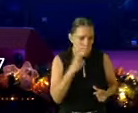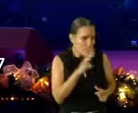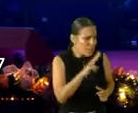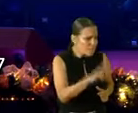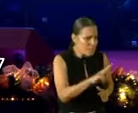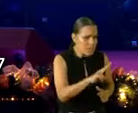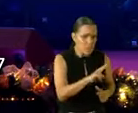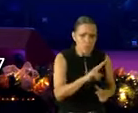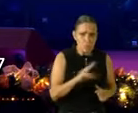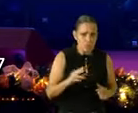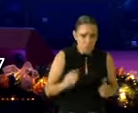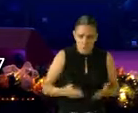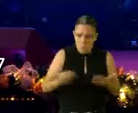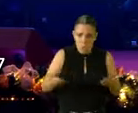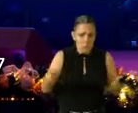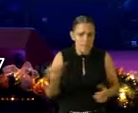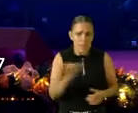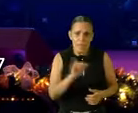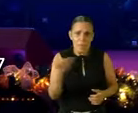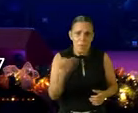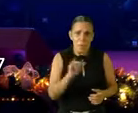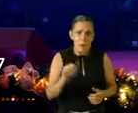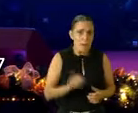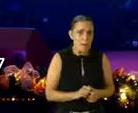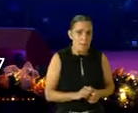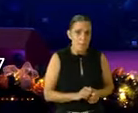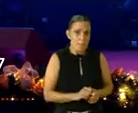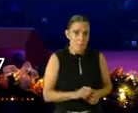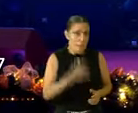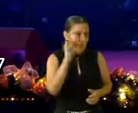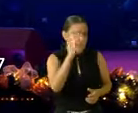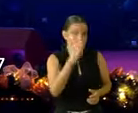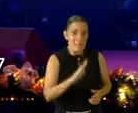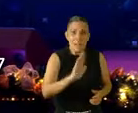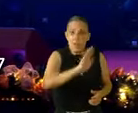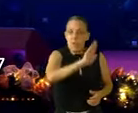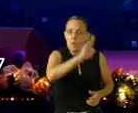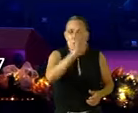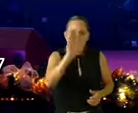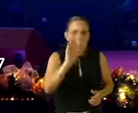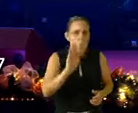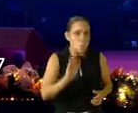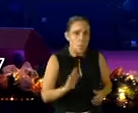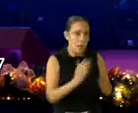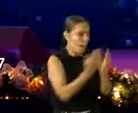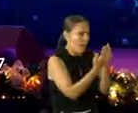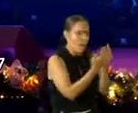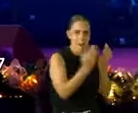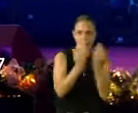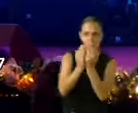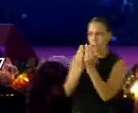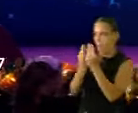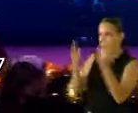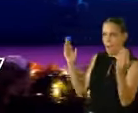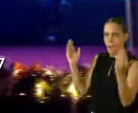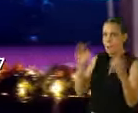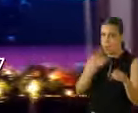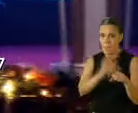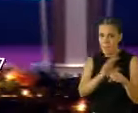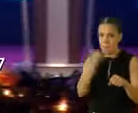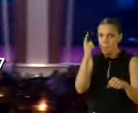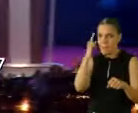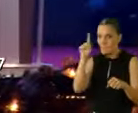hablen. Imagínese que le abrió el altar, que entren, que crucen, que pasen. Impresionante. Pero es que cuando Dios